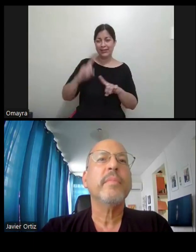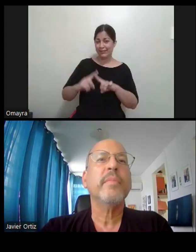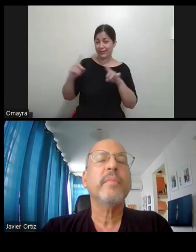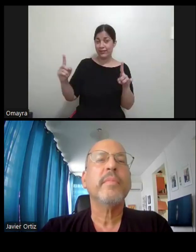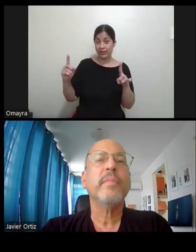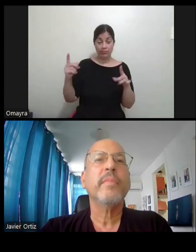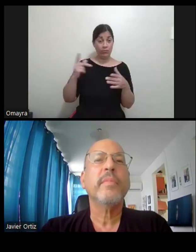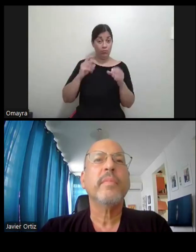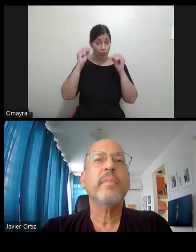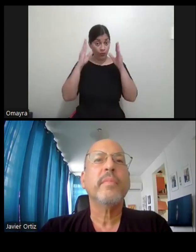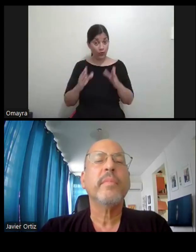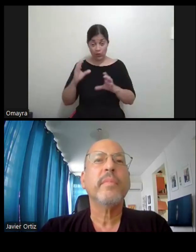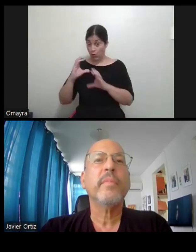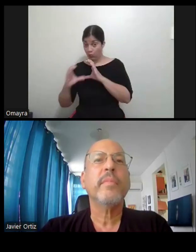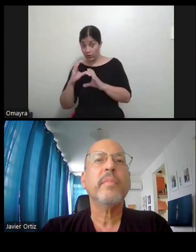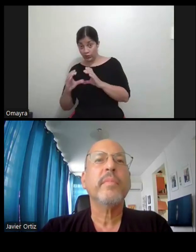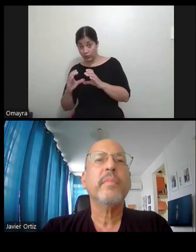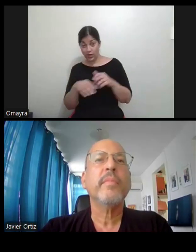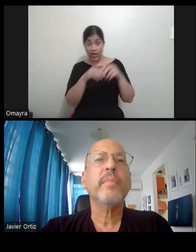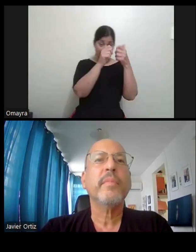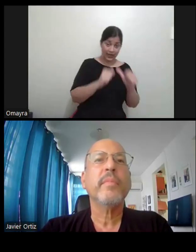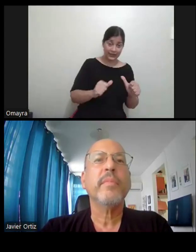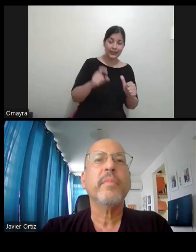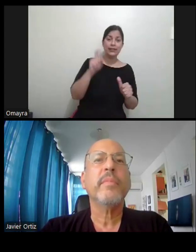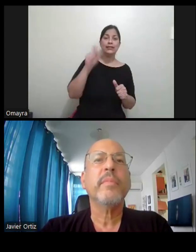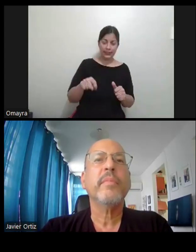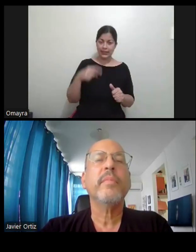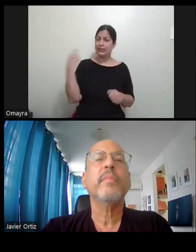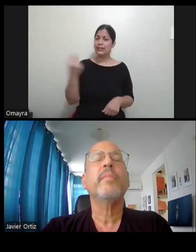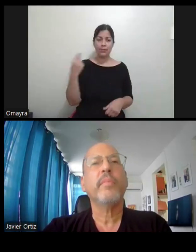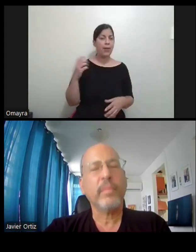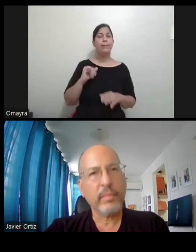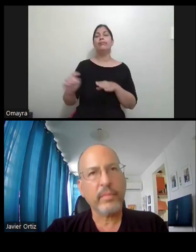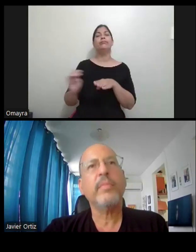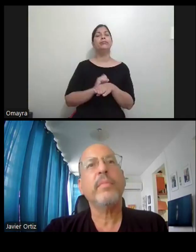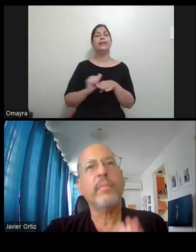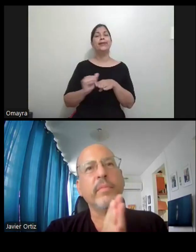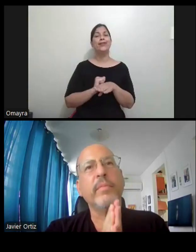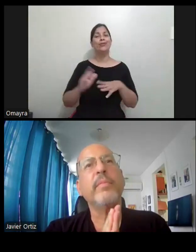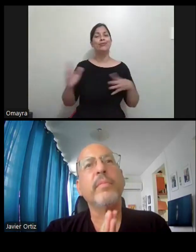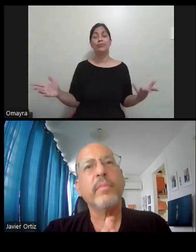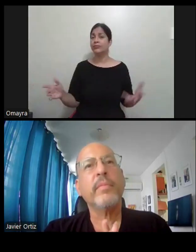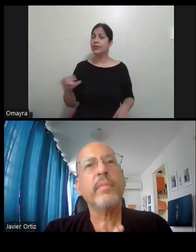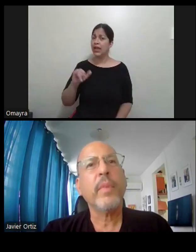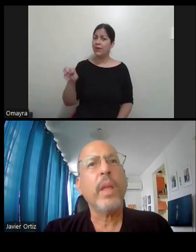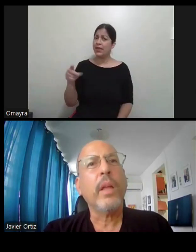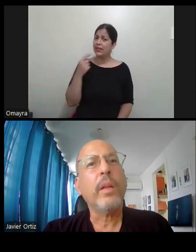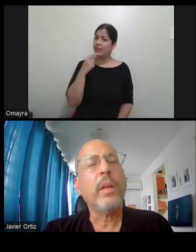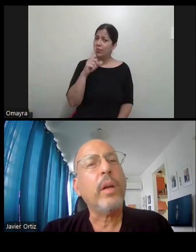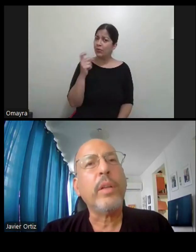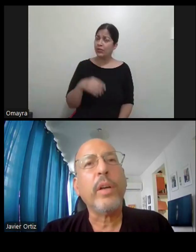de comunicación y de arte debe estar siempre practicando. Benito, claro. Javier tenía como una pregunta por